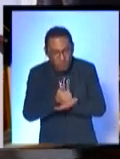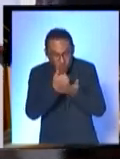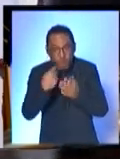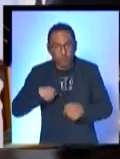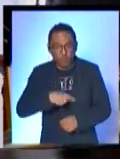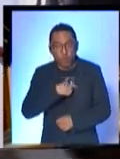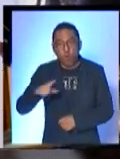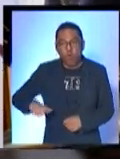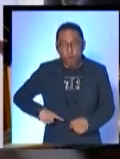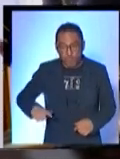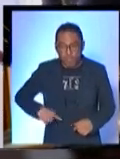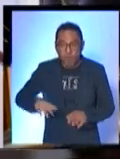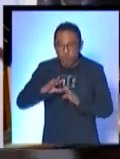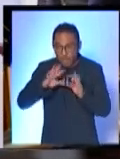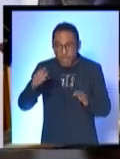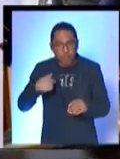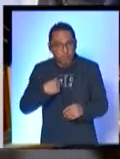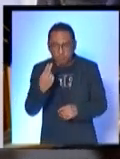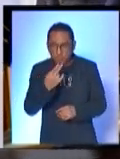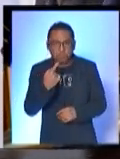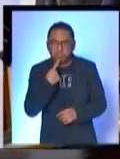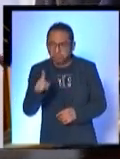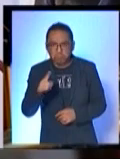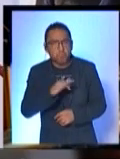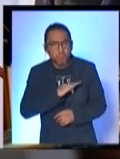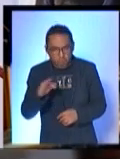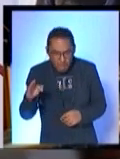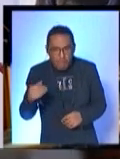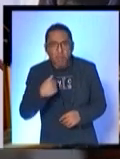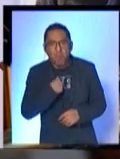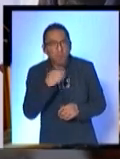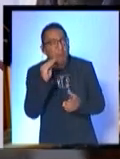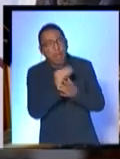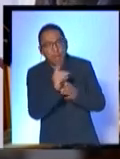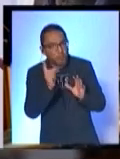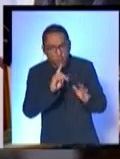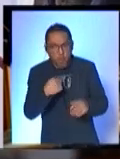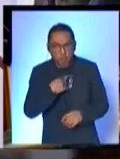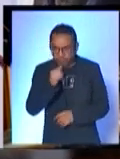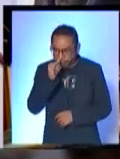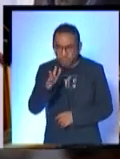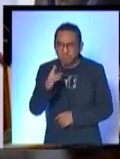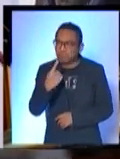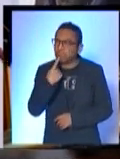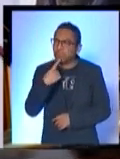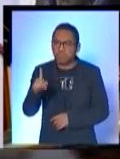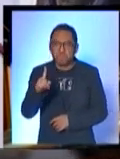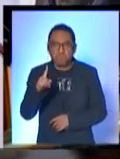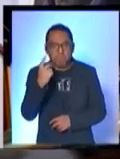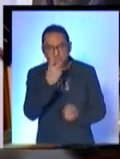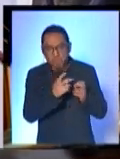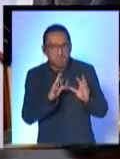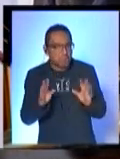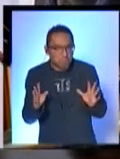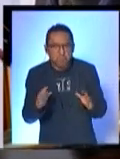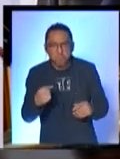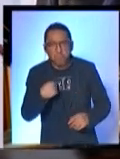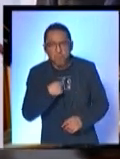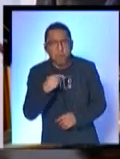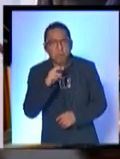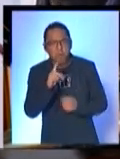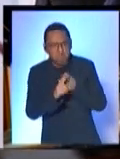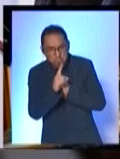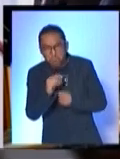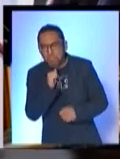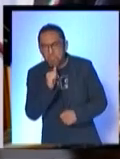ya desde ya tenemos la indicación de presentar las denuncias correspondientes, no vamos a hacer omisos en esa parte. Haremos los señalamientos que se tengan que hacer, no tenemos dificultad